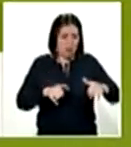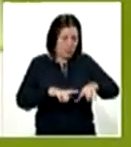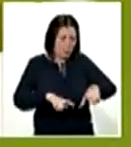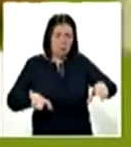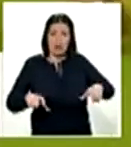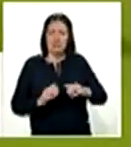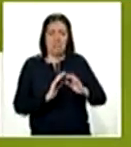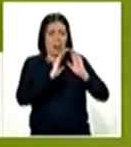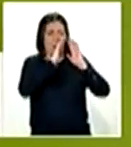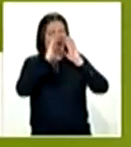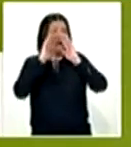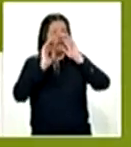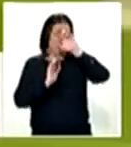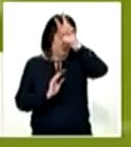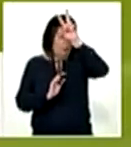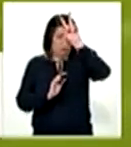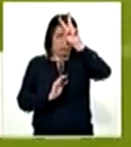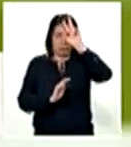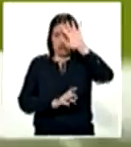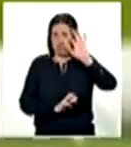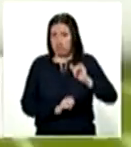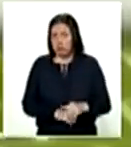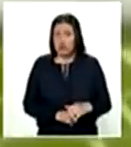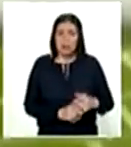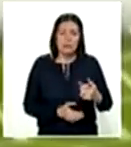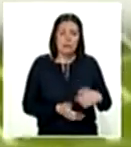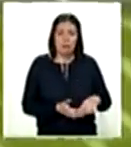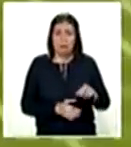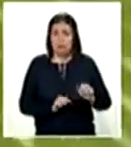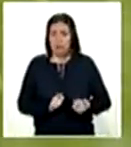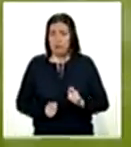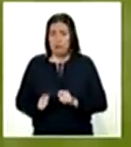con su grito de guerra, Perú.